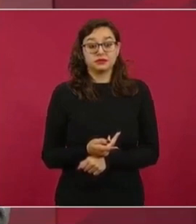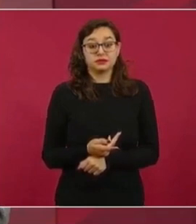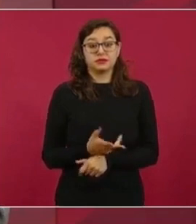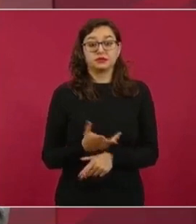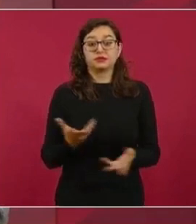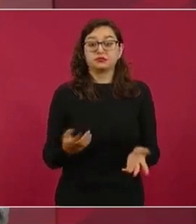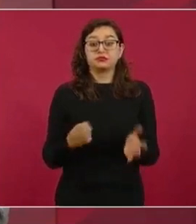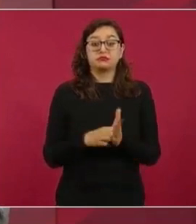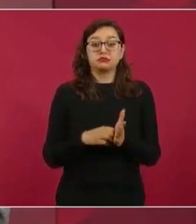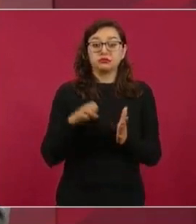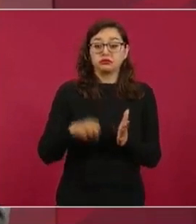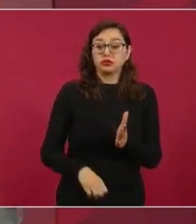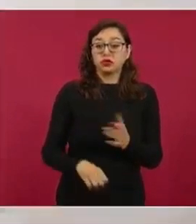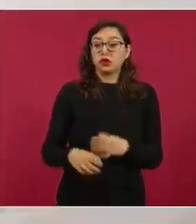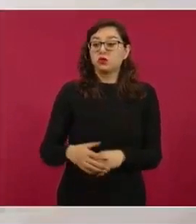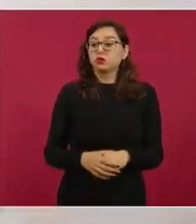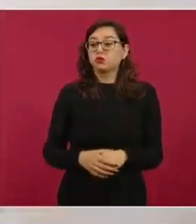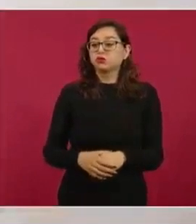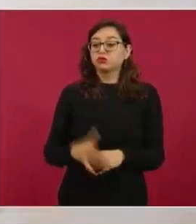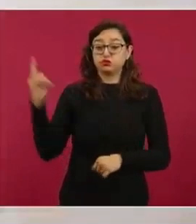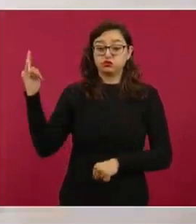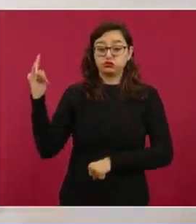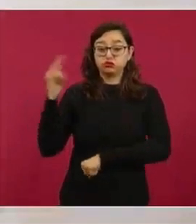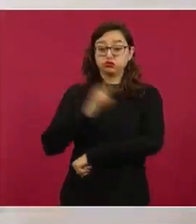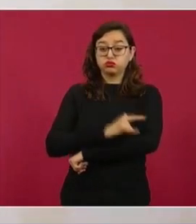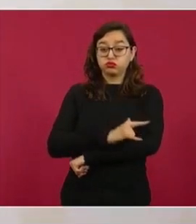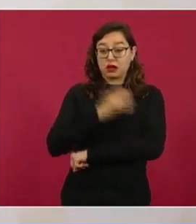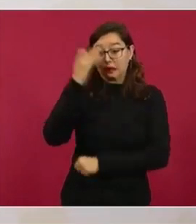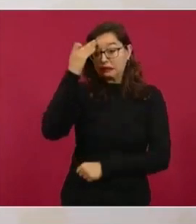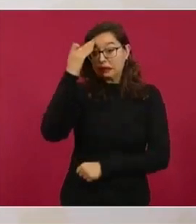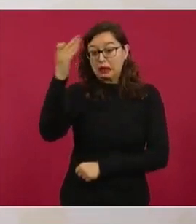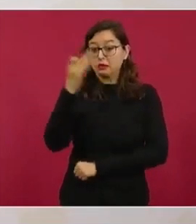vuelo de Mexicana,